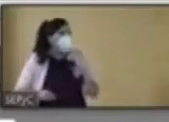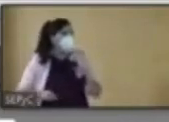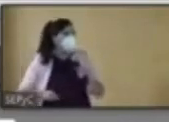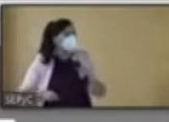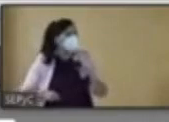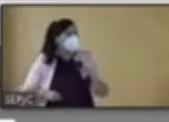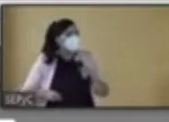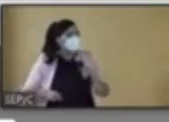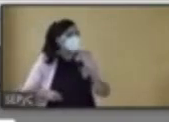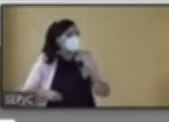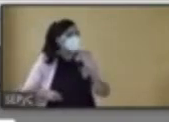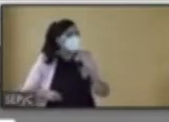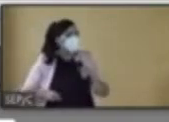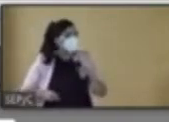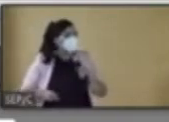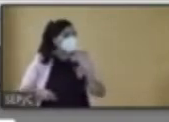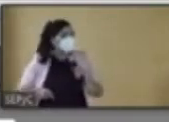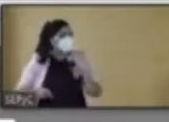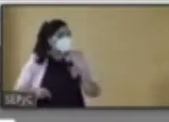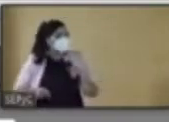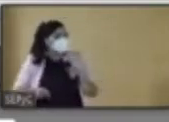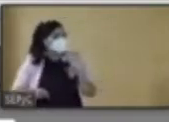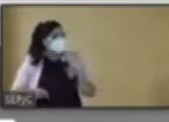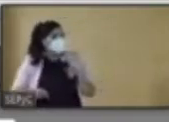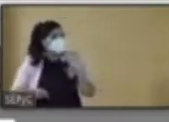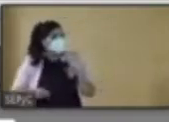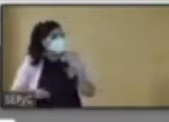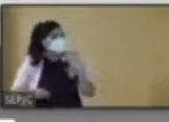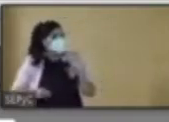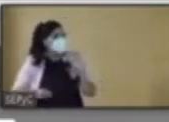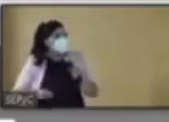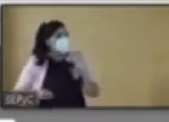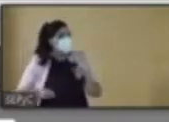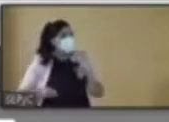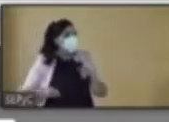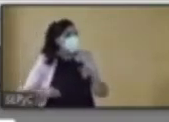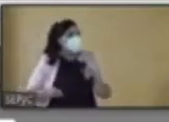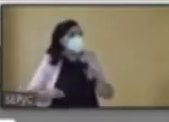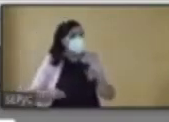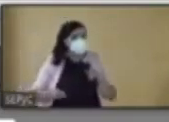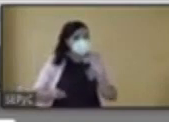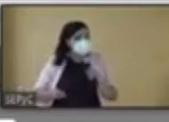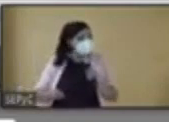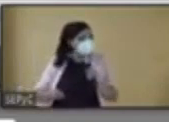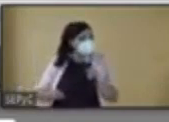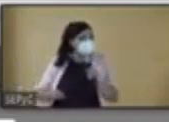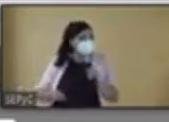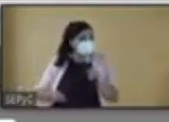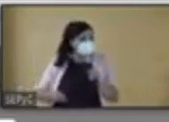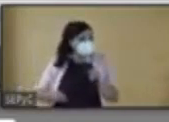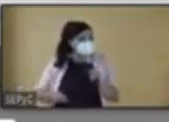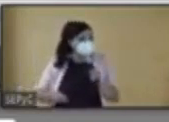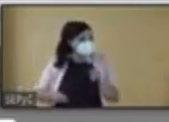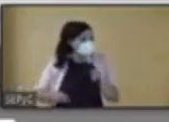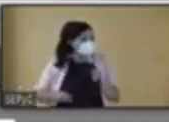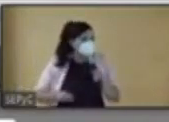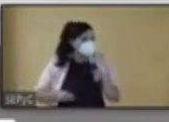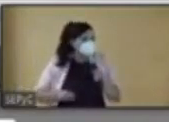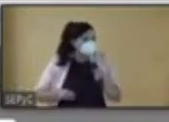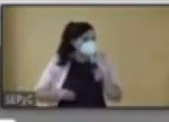moral. La denominación social, en el caso de personas morales, o en su caso el nombre de la persona física, si así